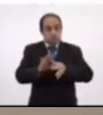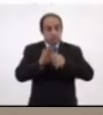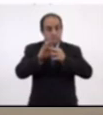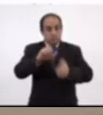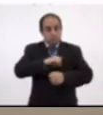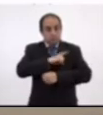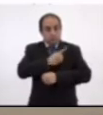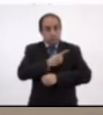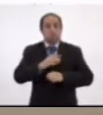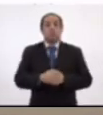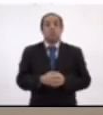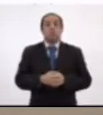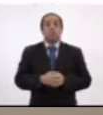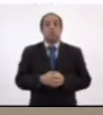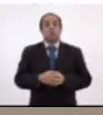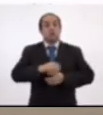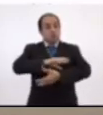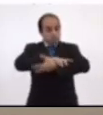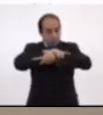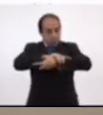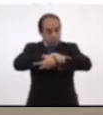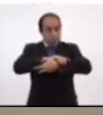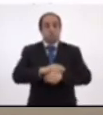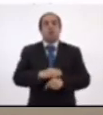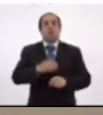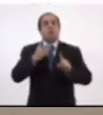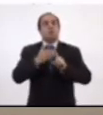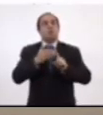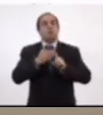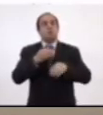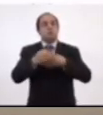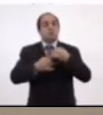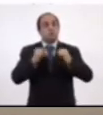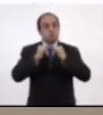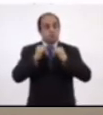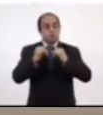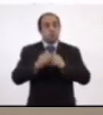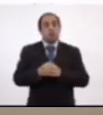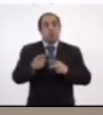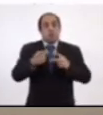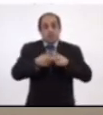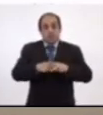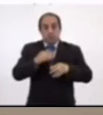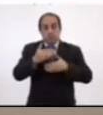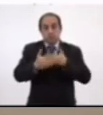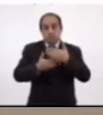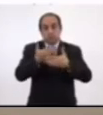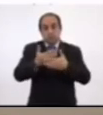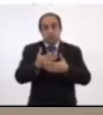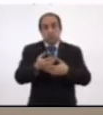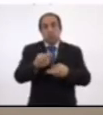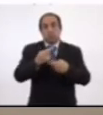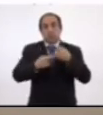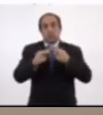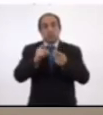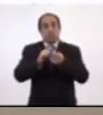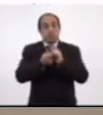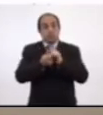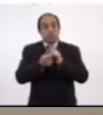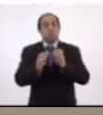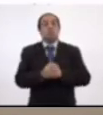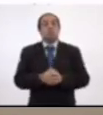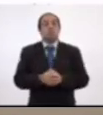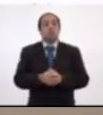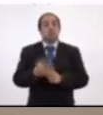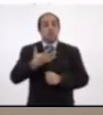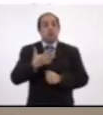salud y solidario. Entonces, los objetivos de todas las instituciones que hemos iniciado este proceso de desconversión es mantener